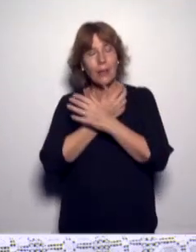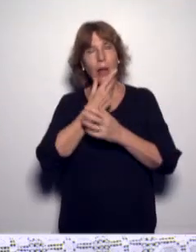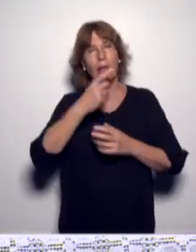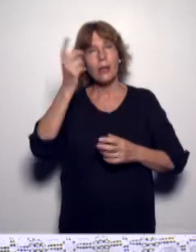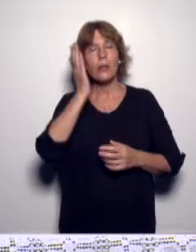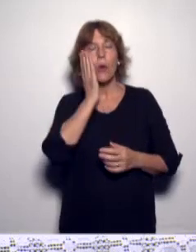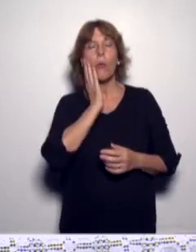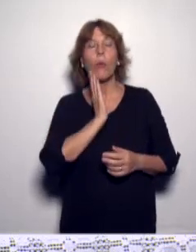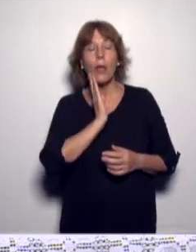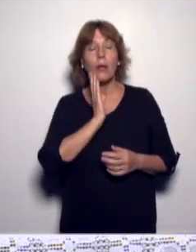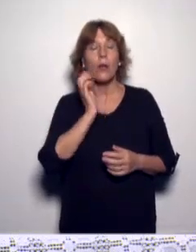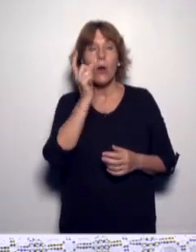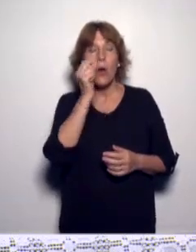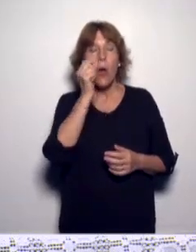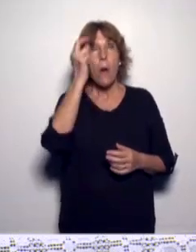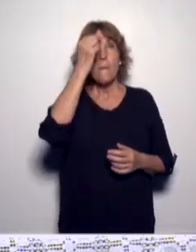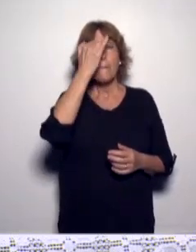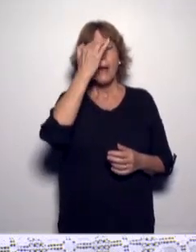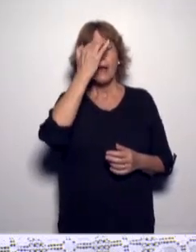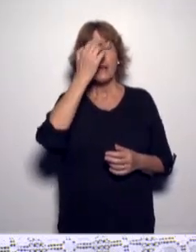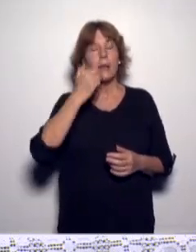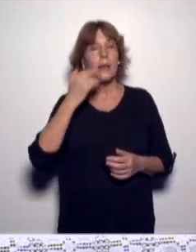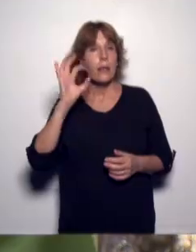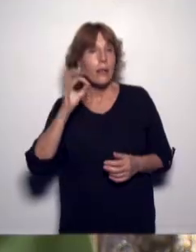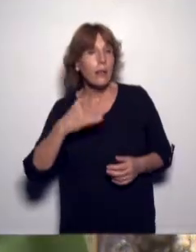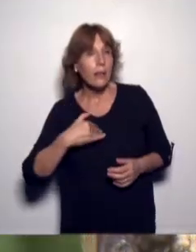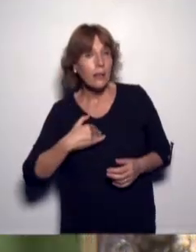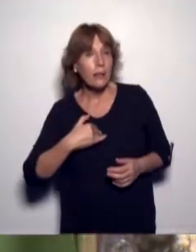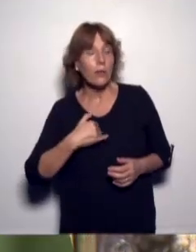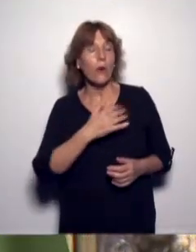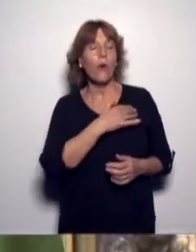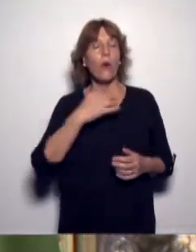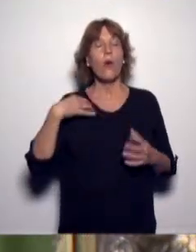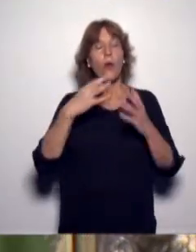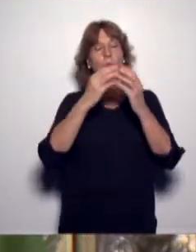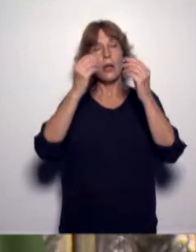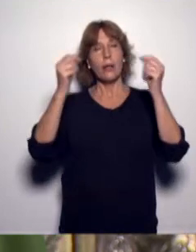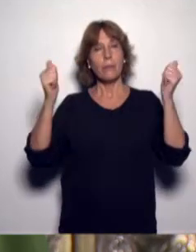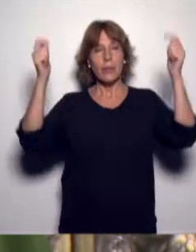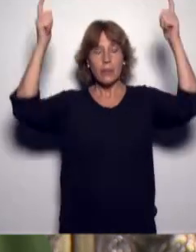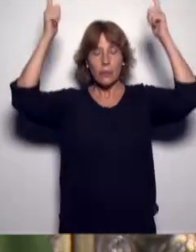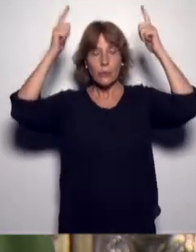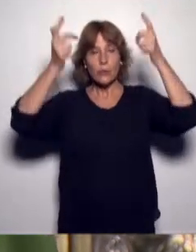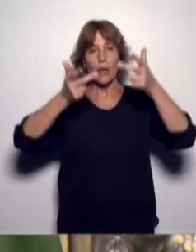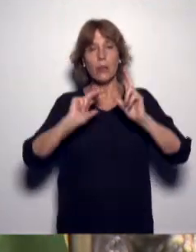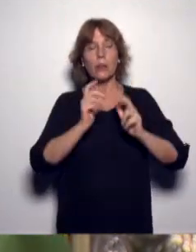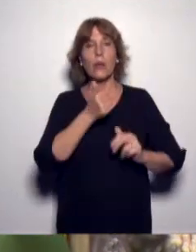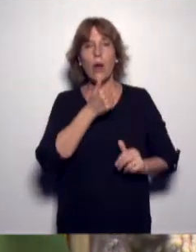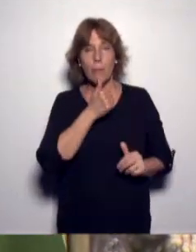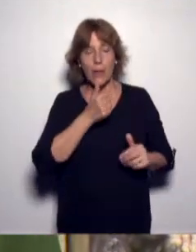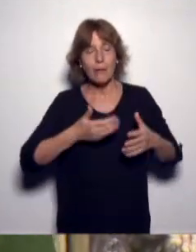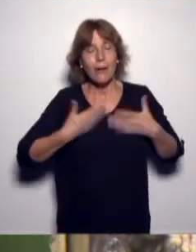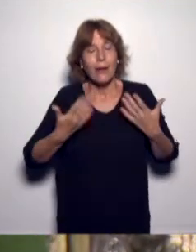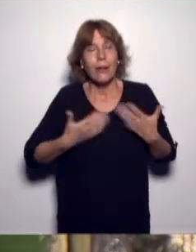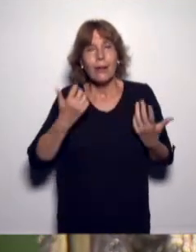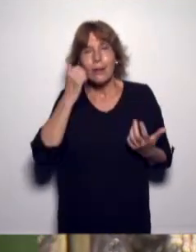de bondad, el Padre, el Hijo y el Espíritu Santo. Amén.